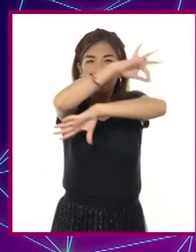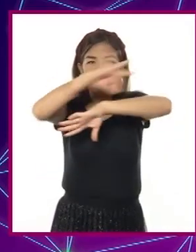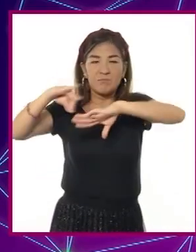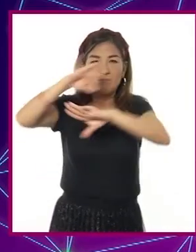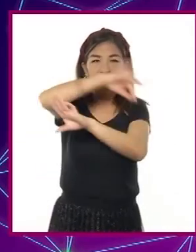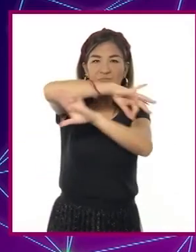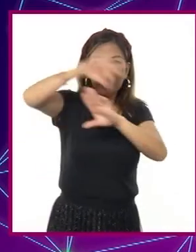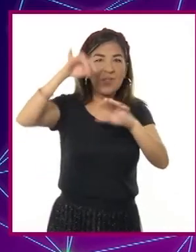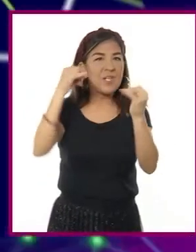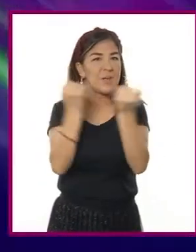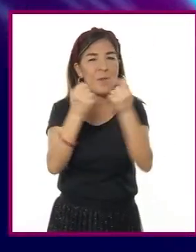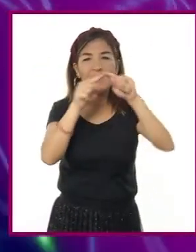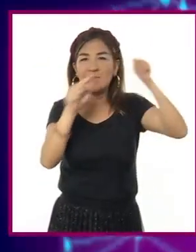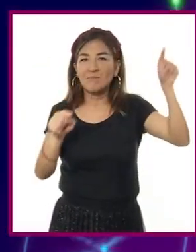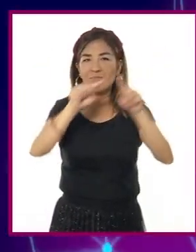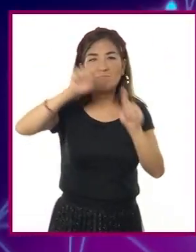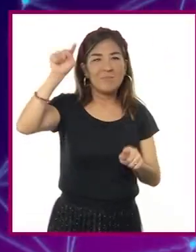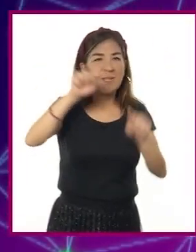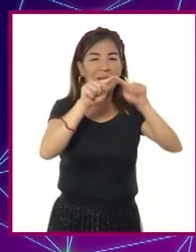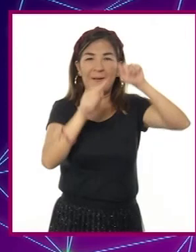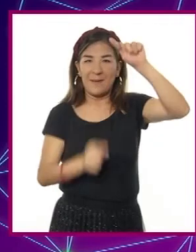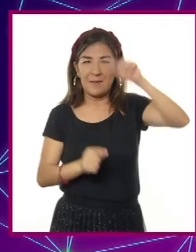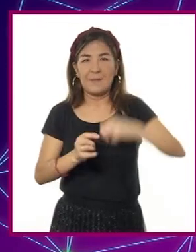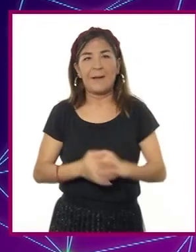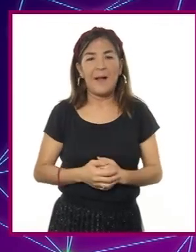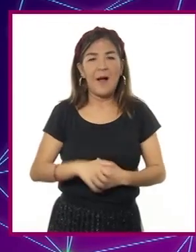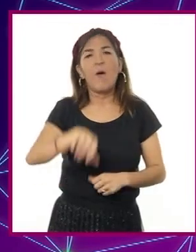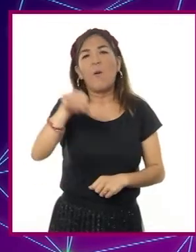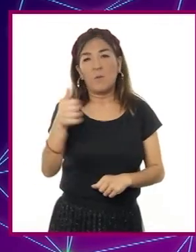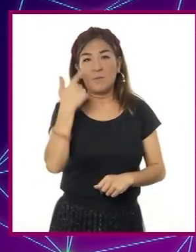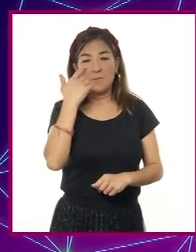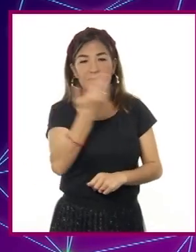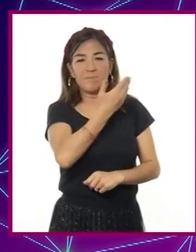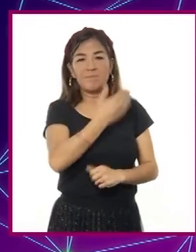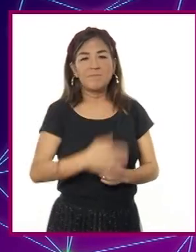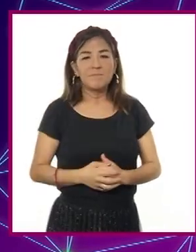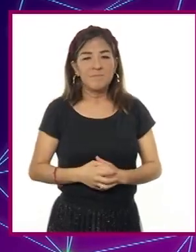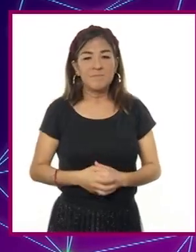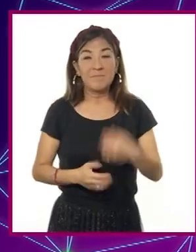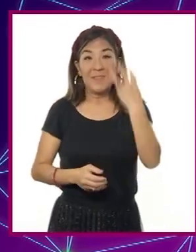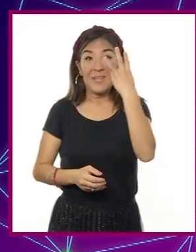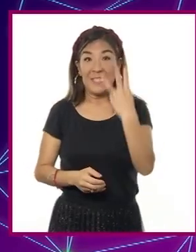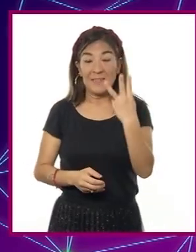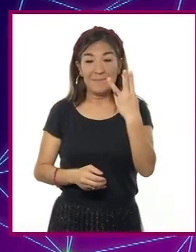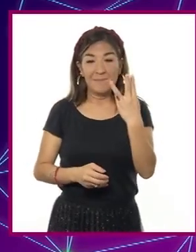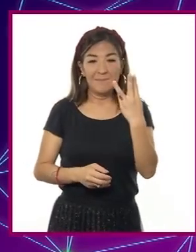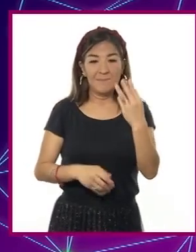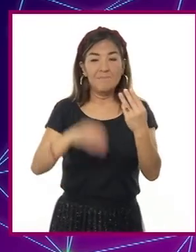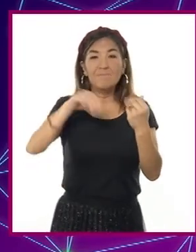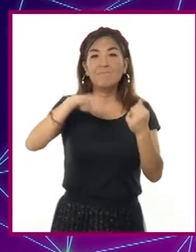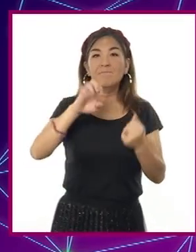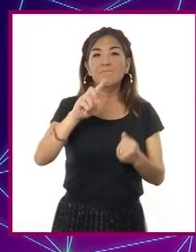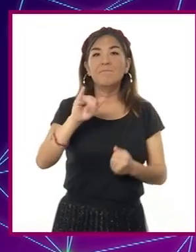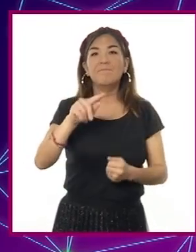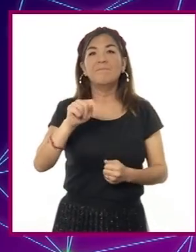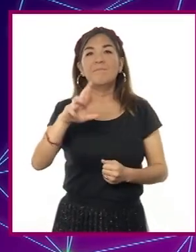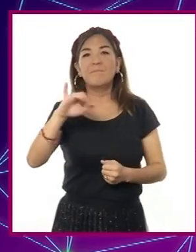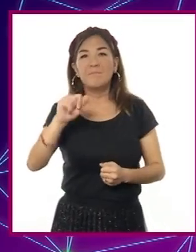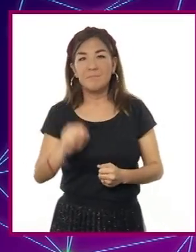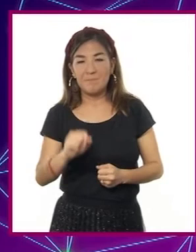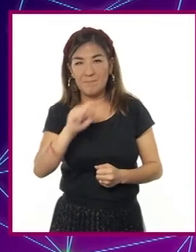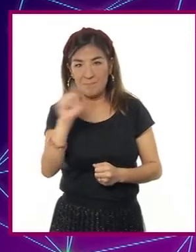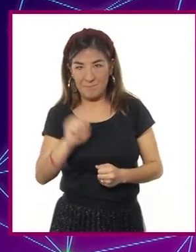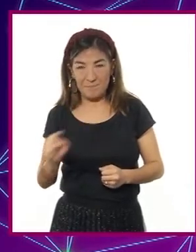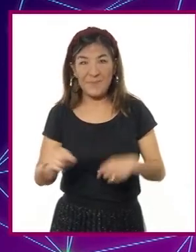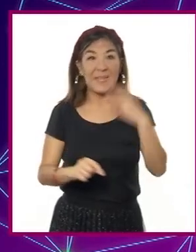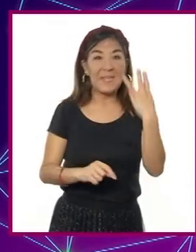de simetría. En el hexágono regular son 3 mediatrices y 3 bisectrices. Al igual que en el